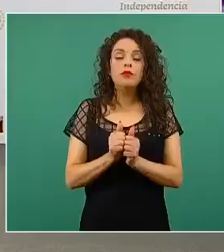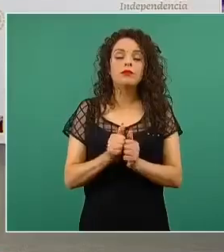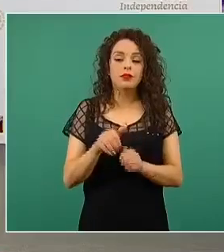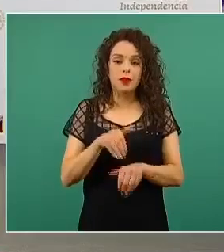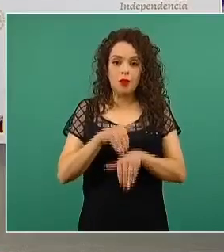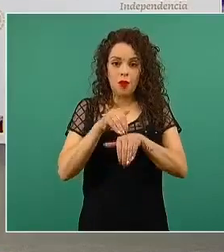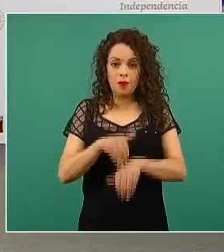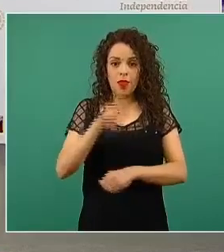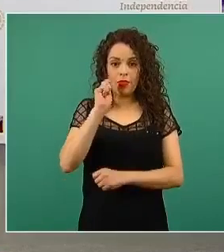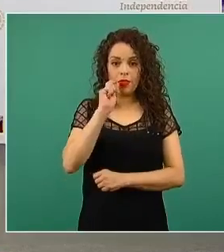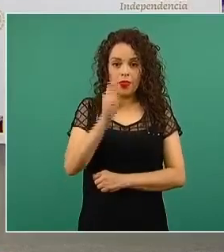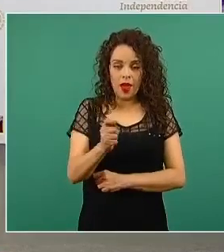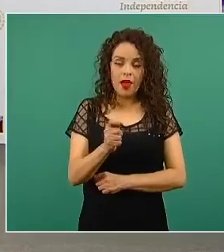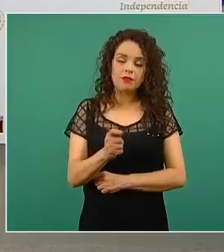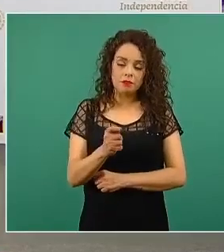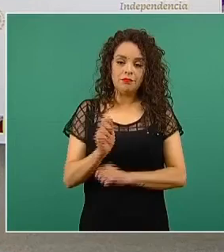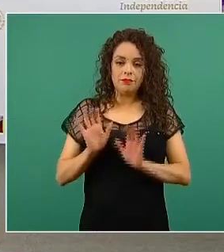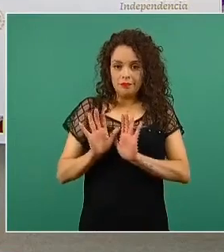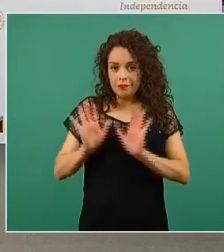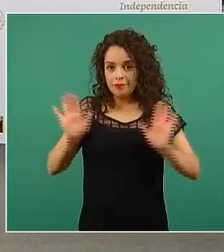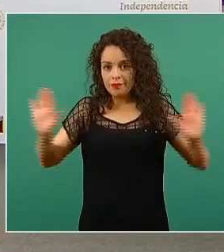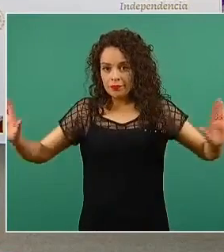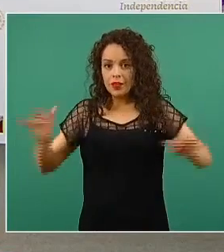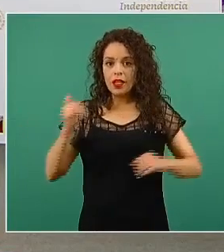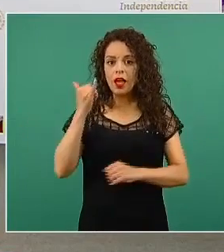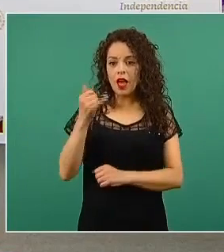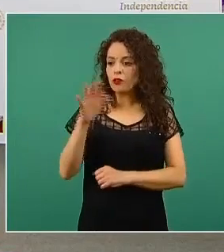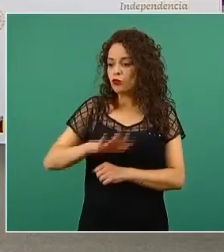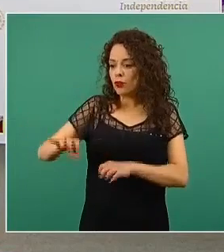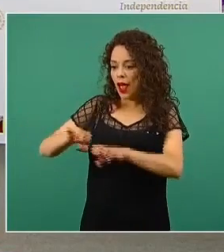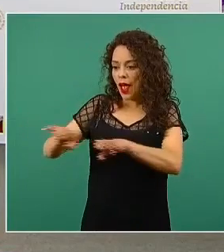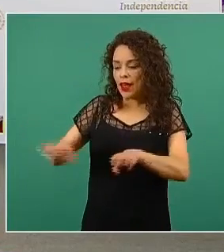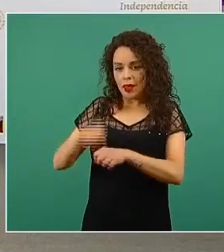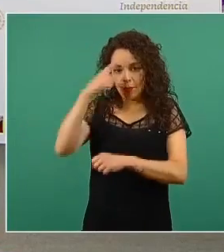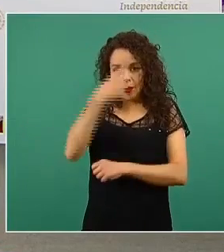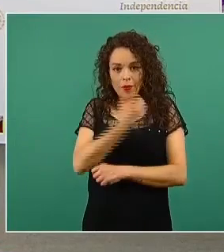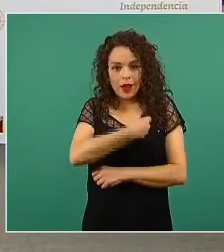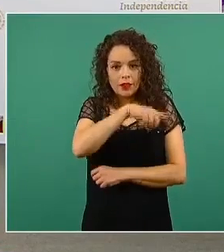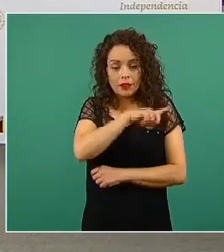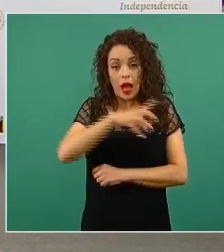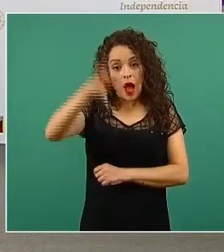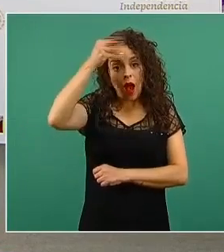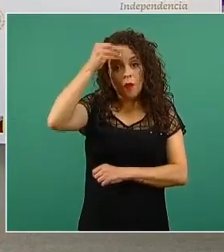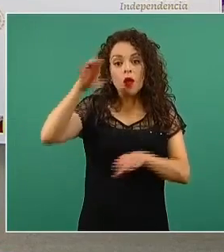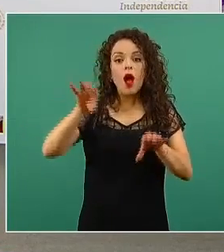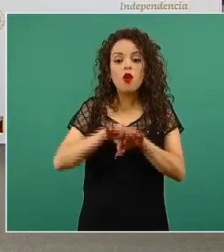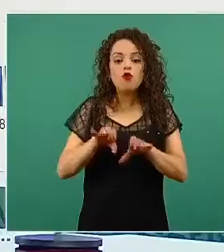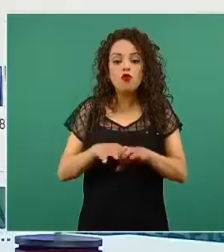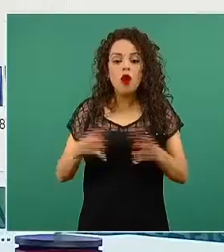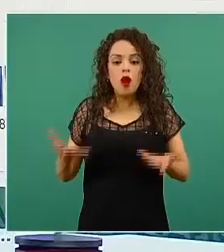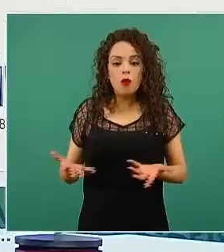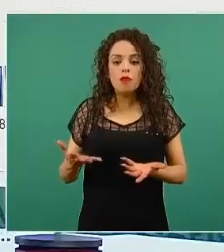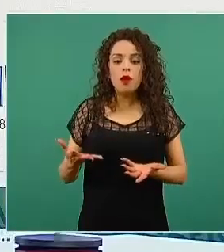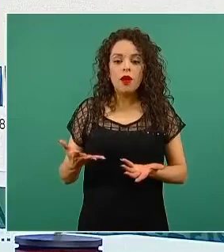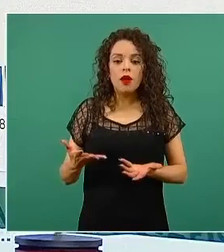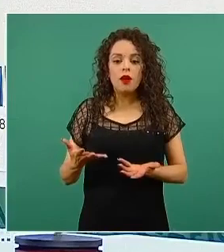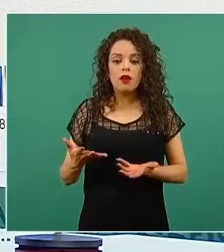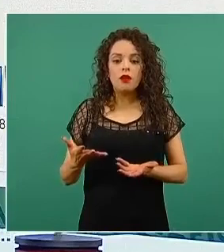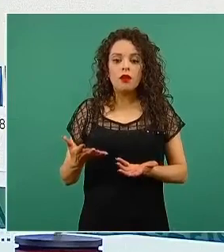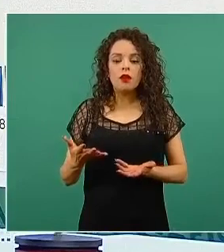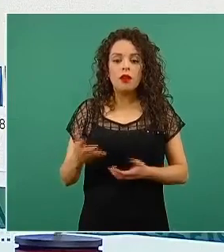el escuadrón de la salud, empezamos a aprender cómo convivir con este virus que llegó para quedarse.